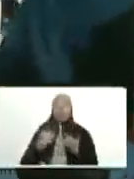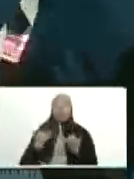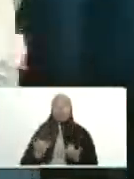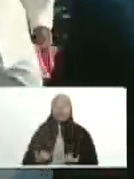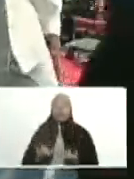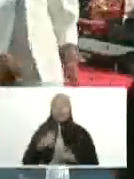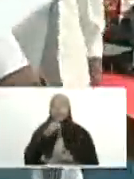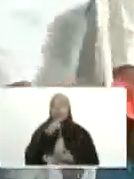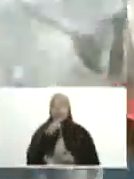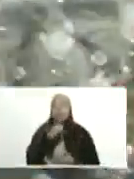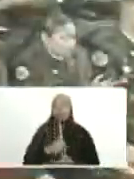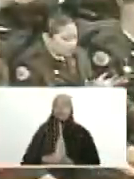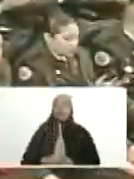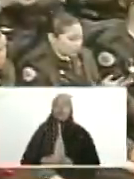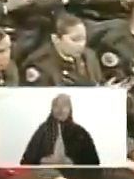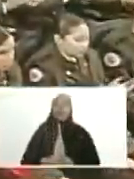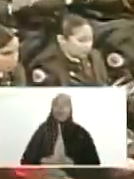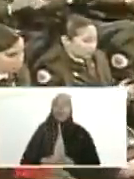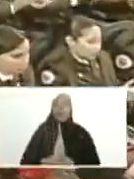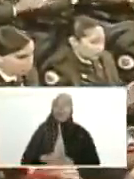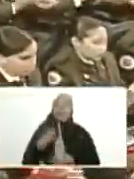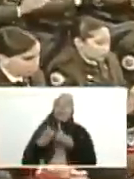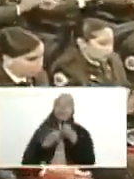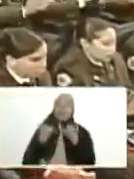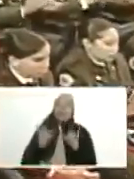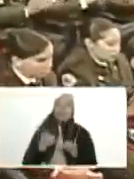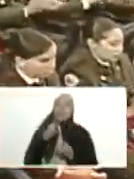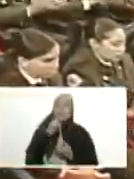teniente coronel y capitán de fragata.